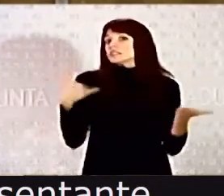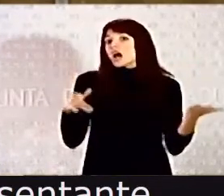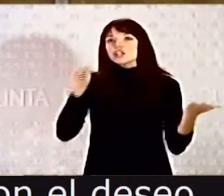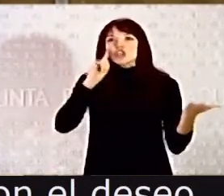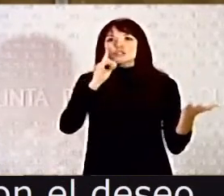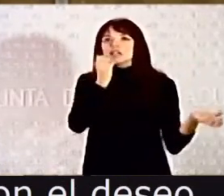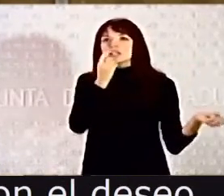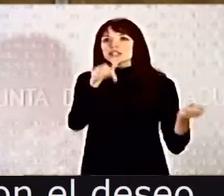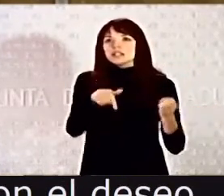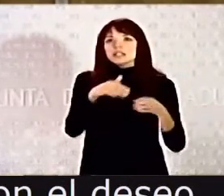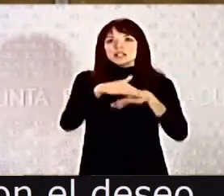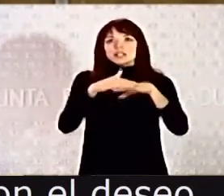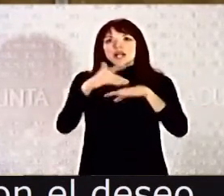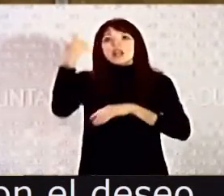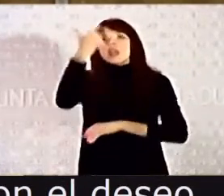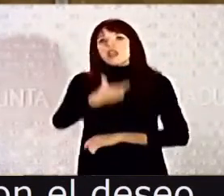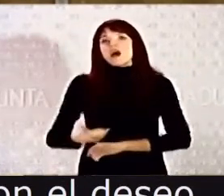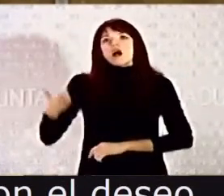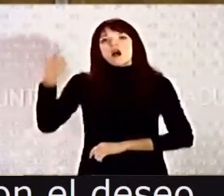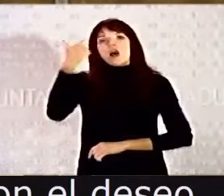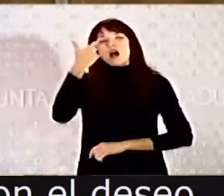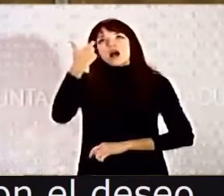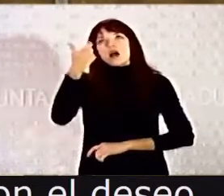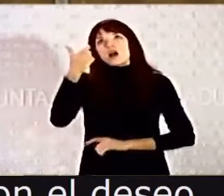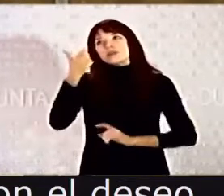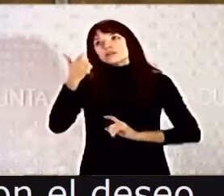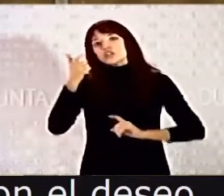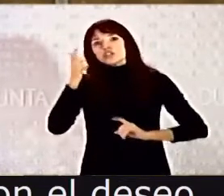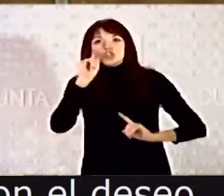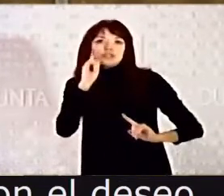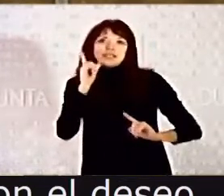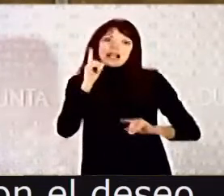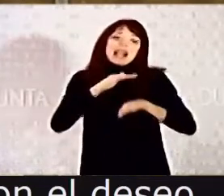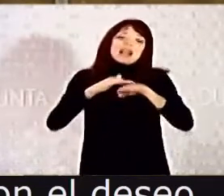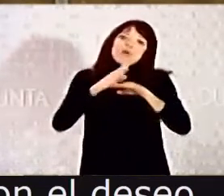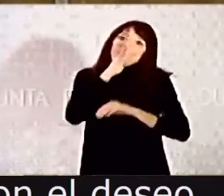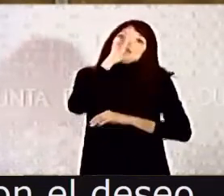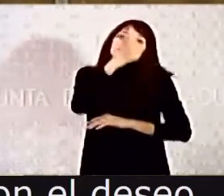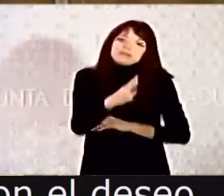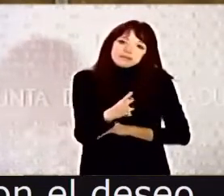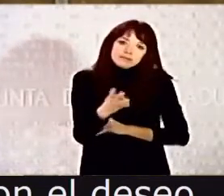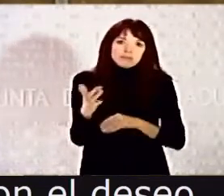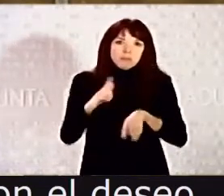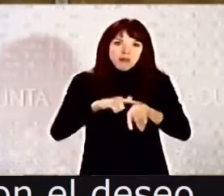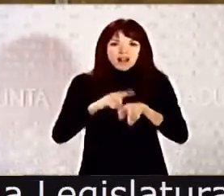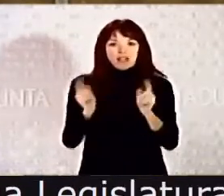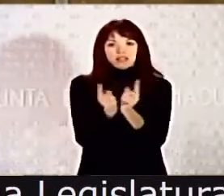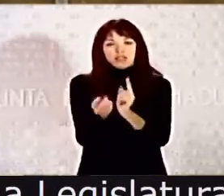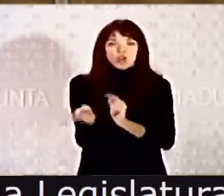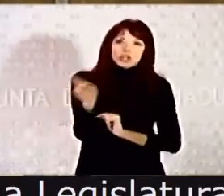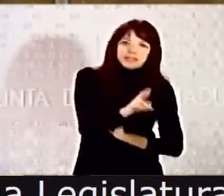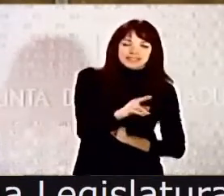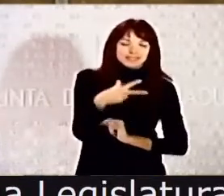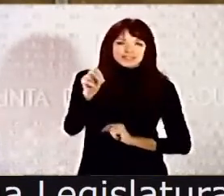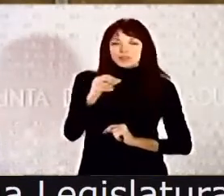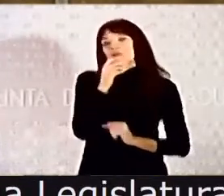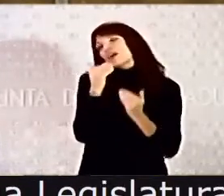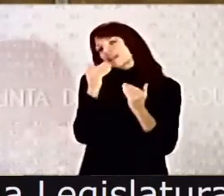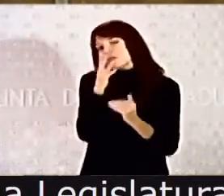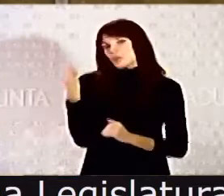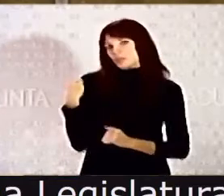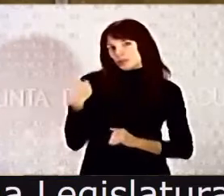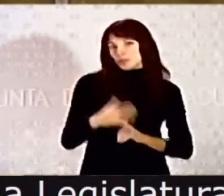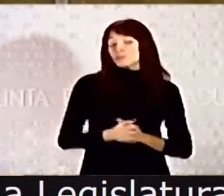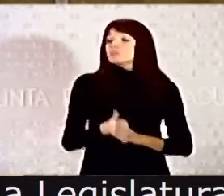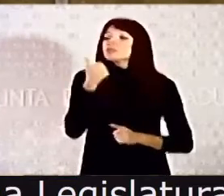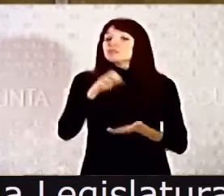si decir una legislatura larga, una legislatura, vamos a decir, para que no sea corta, ¿no? Pero bueno, le agradezco su pregunta. Más